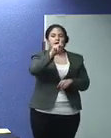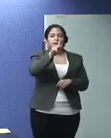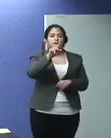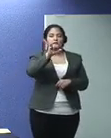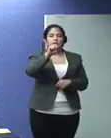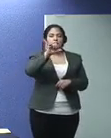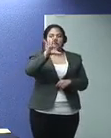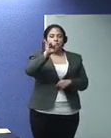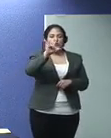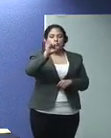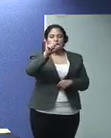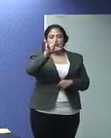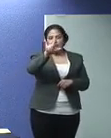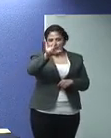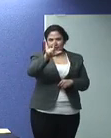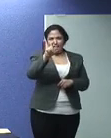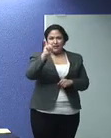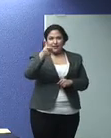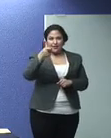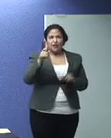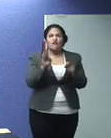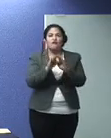visión del modelo médico.